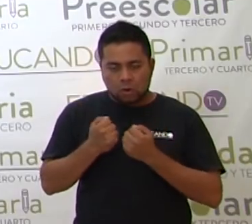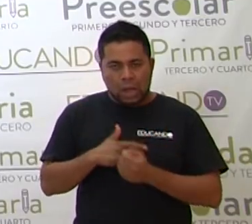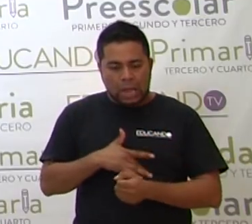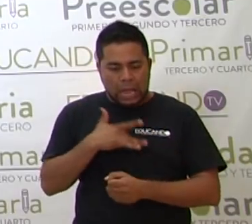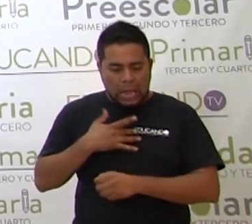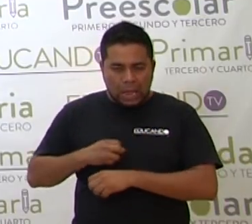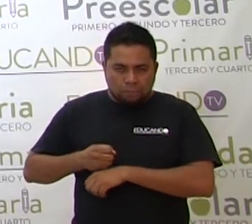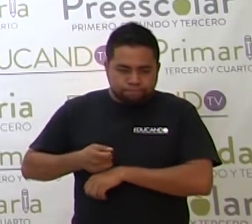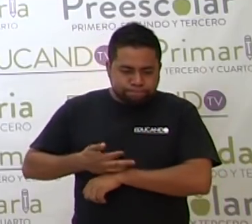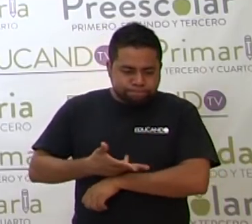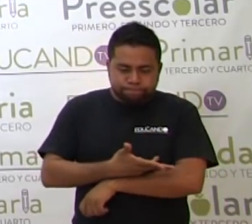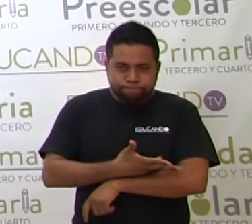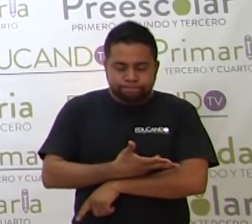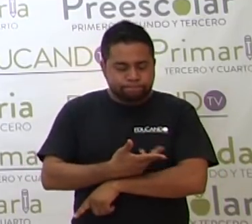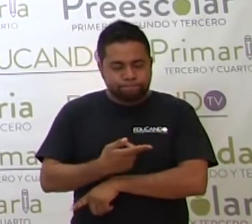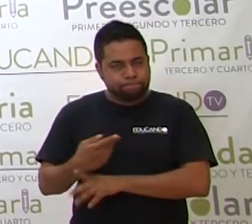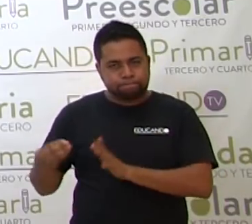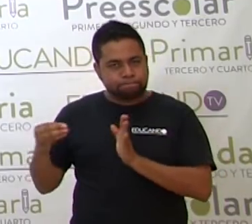emociones